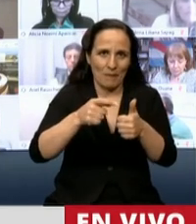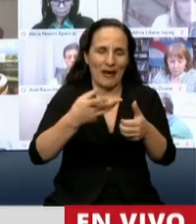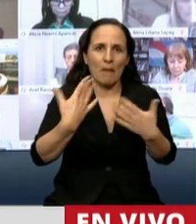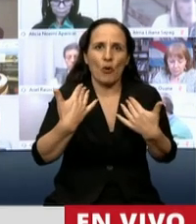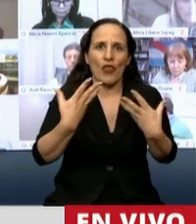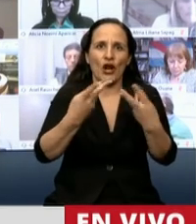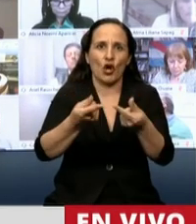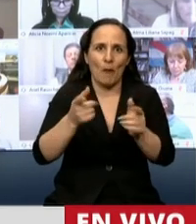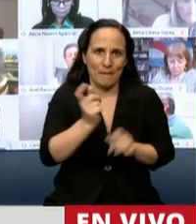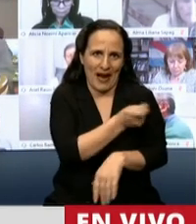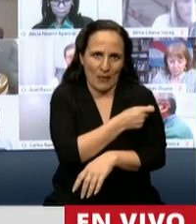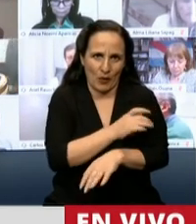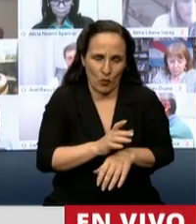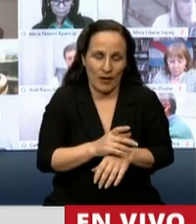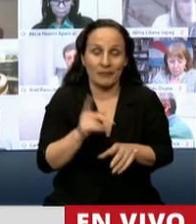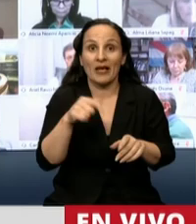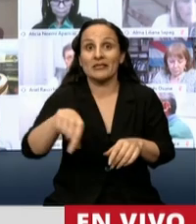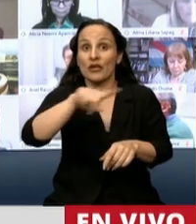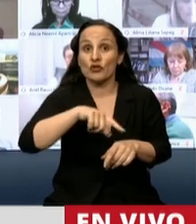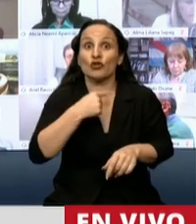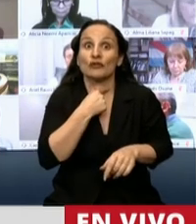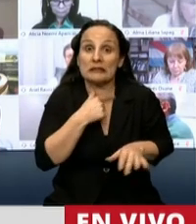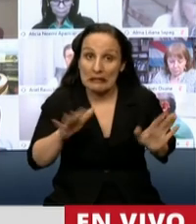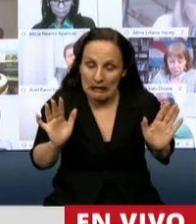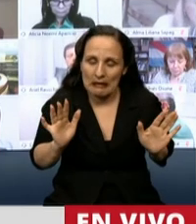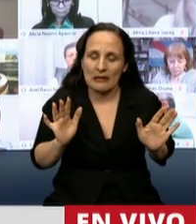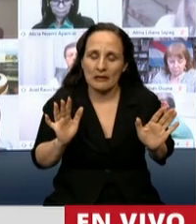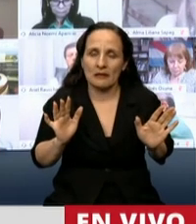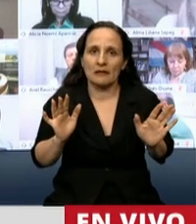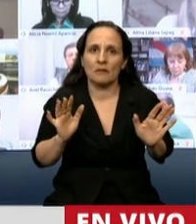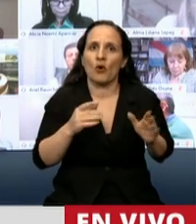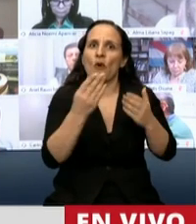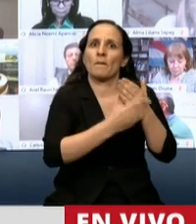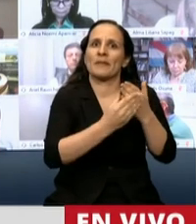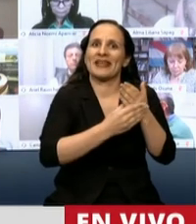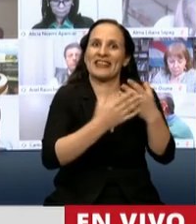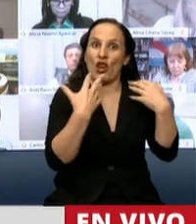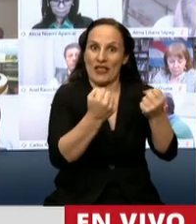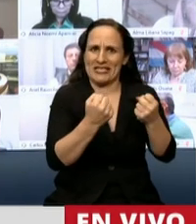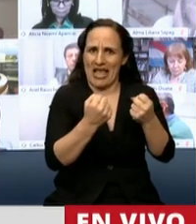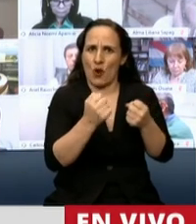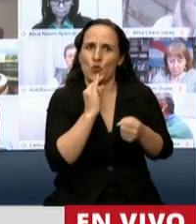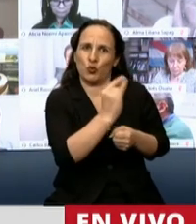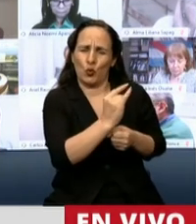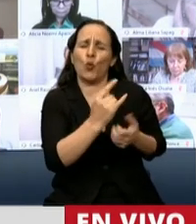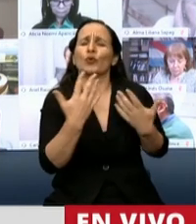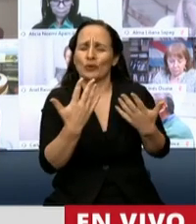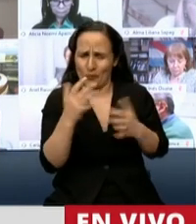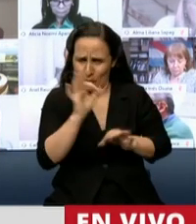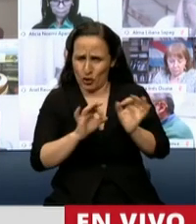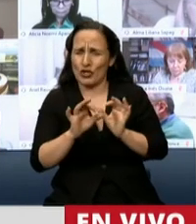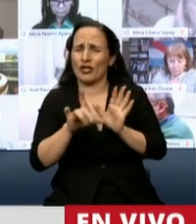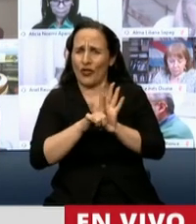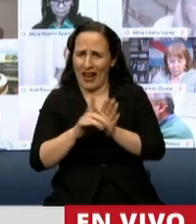la adquisición de la vivienda. Así que aspiramos y depositamos en el Ministerio de Salud, más allá de que también hemos incluido en el proyecto